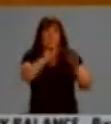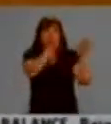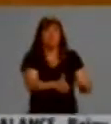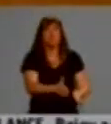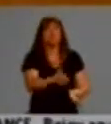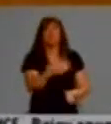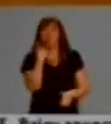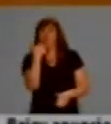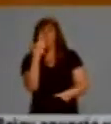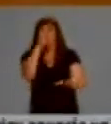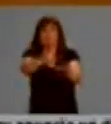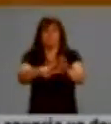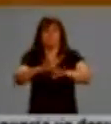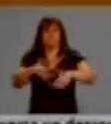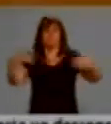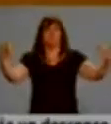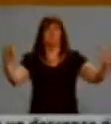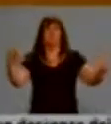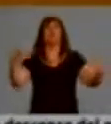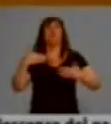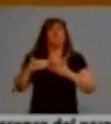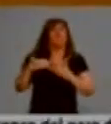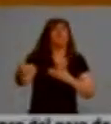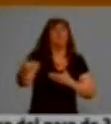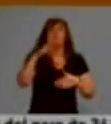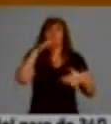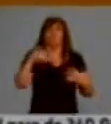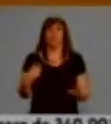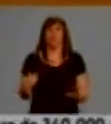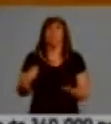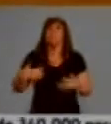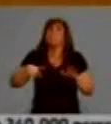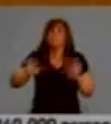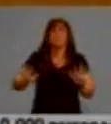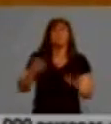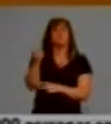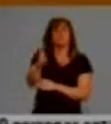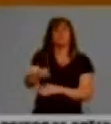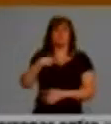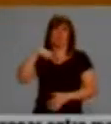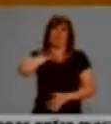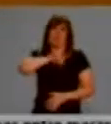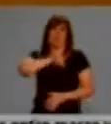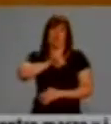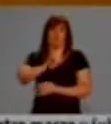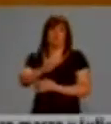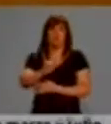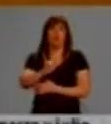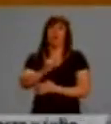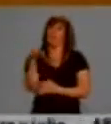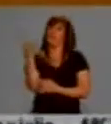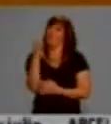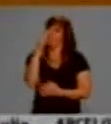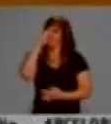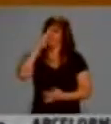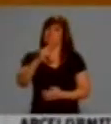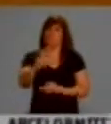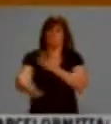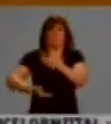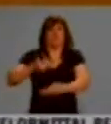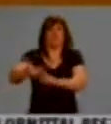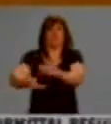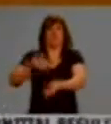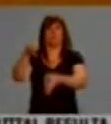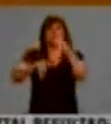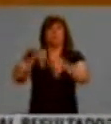de esta Cámara o fuera de esta Cámara en el futuro. Pero también soy consciente que se debe respetar el proceso